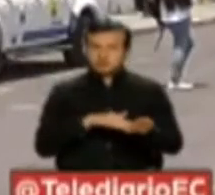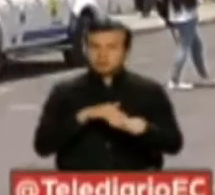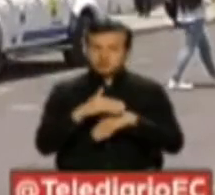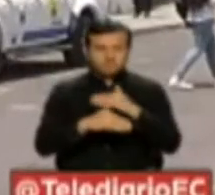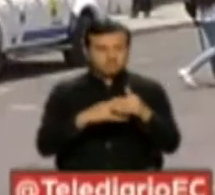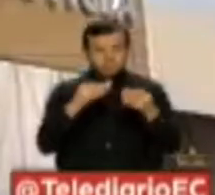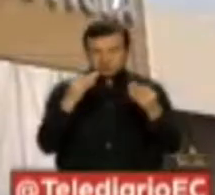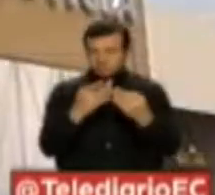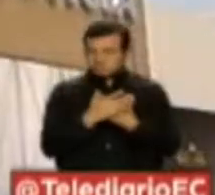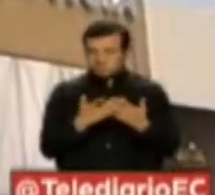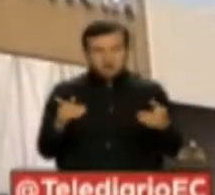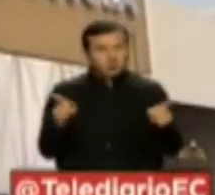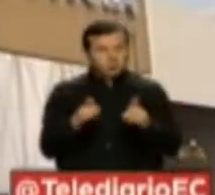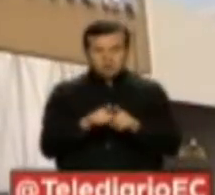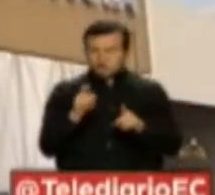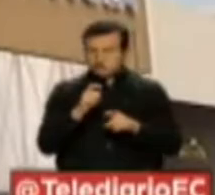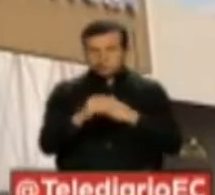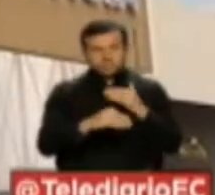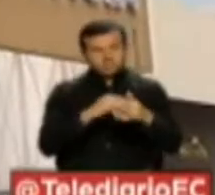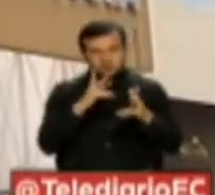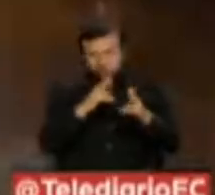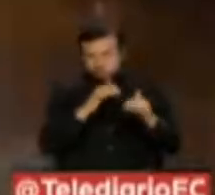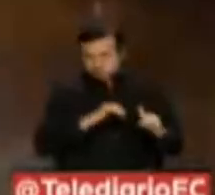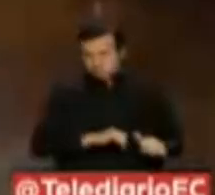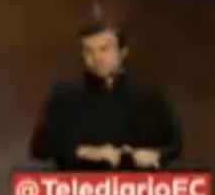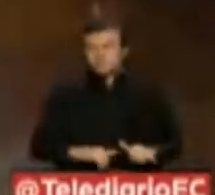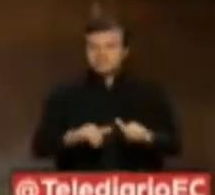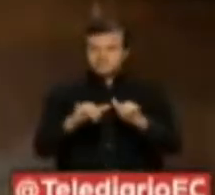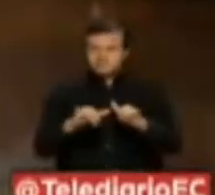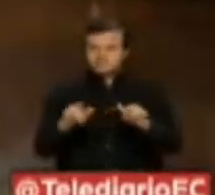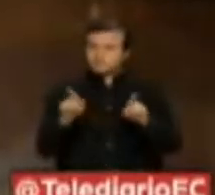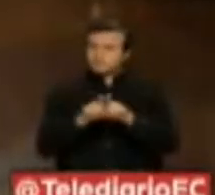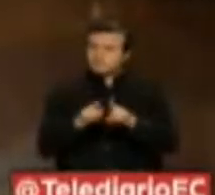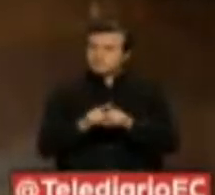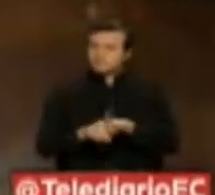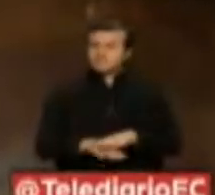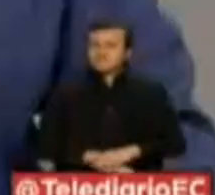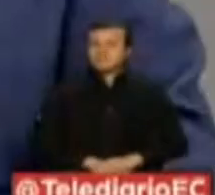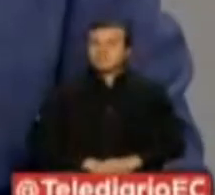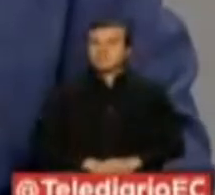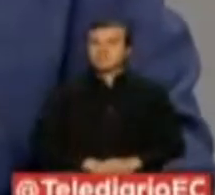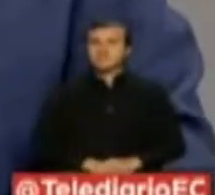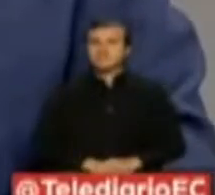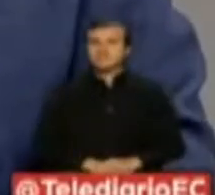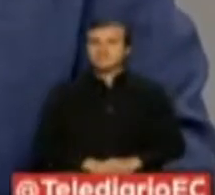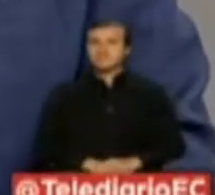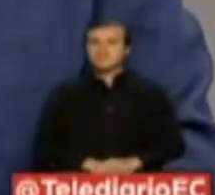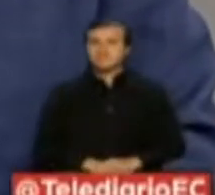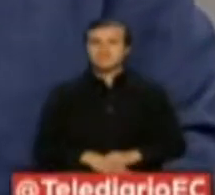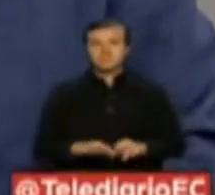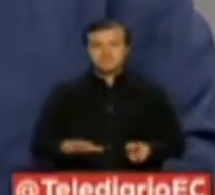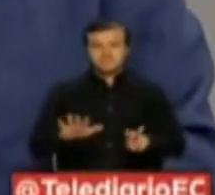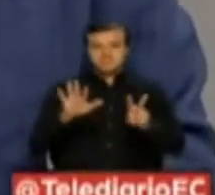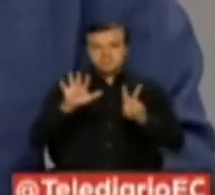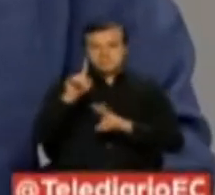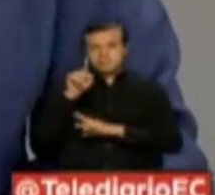debido proceso deberán efectuar el mismo procedimiento. Olga Velasco, Telediario.